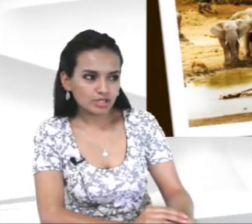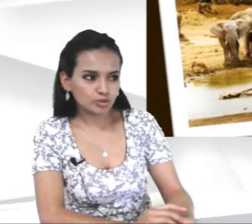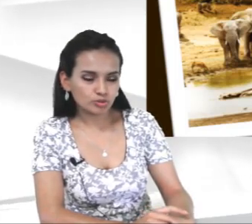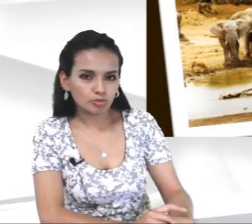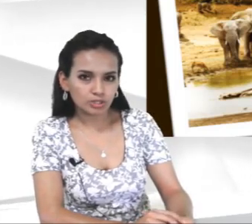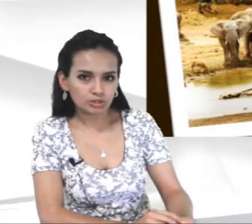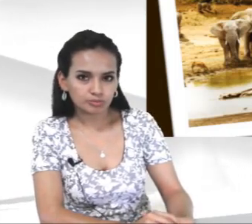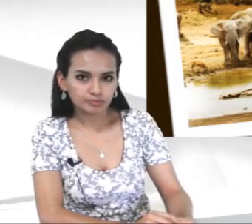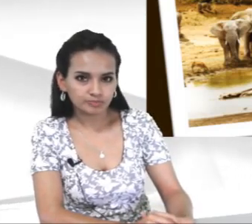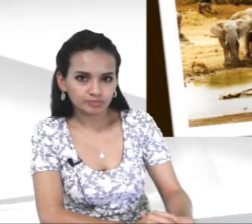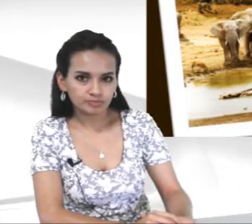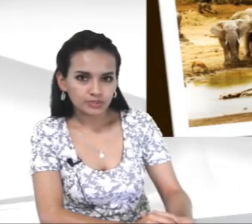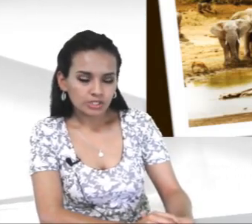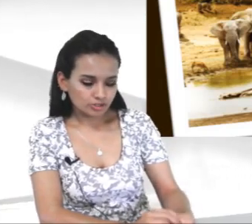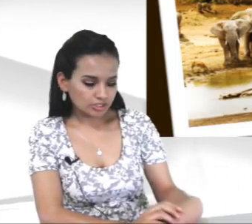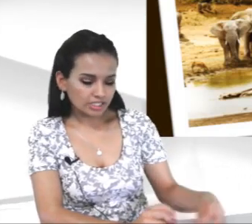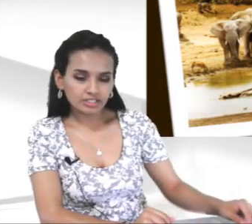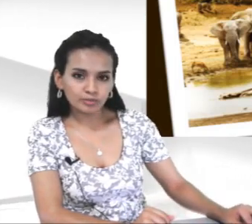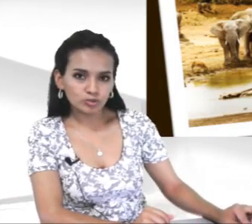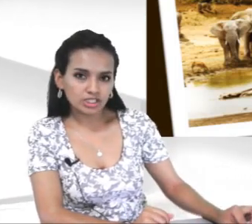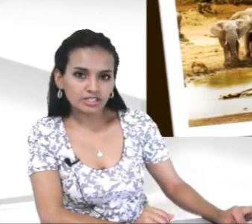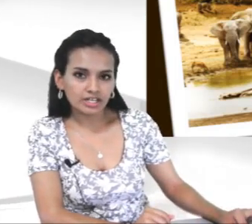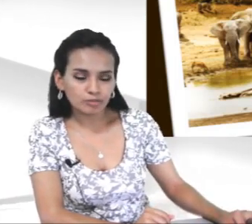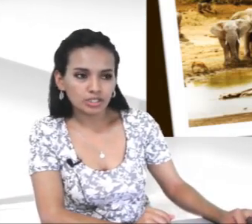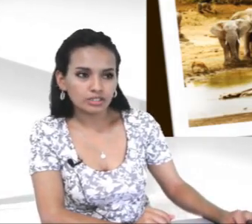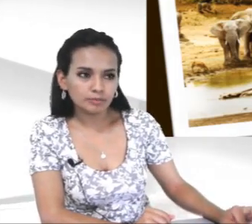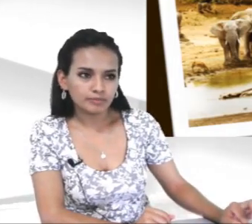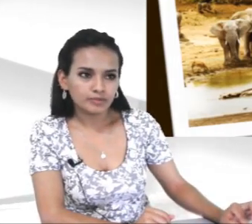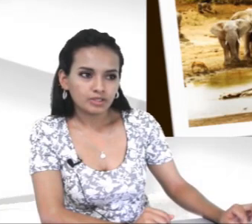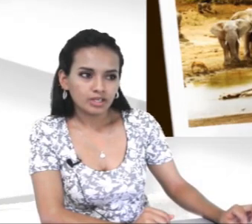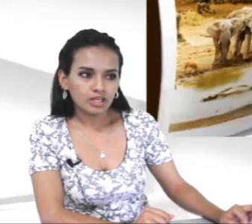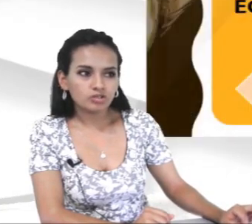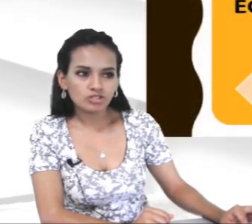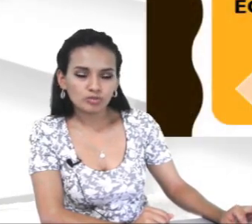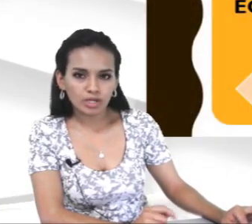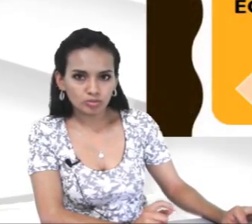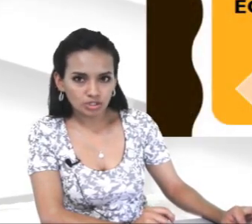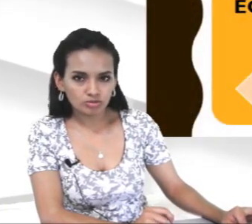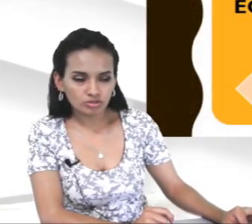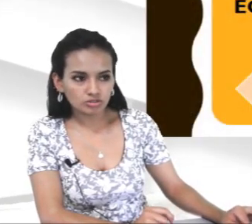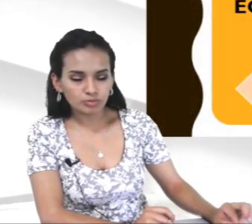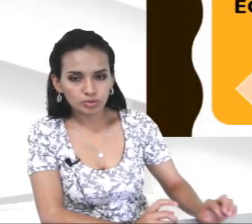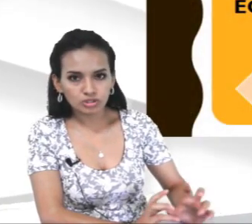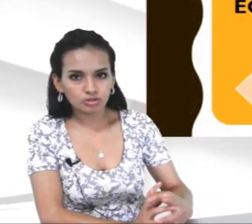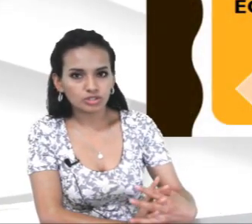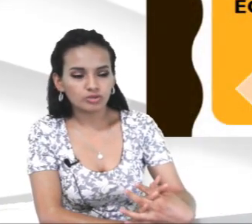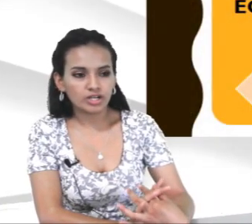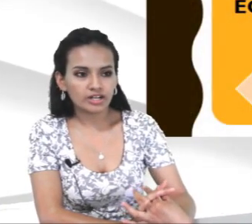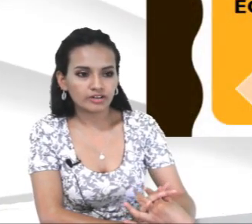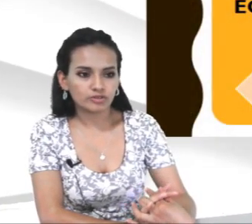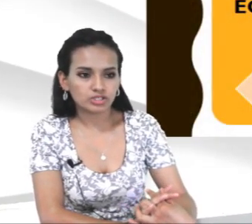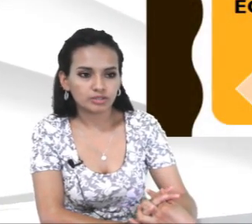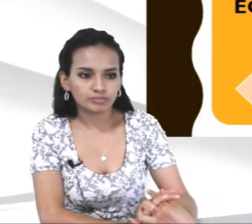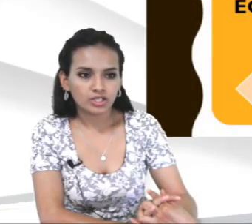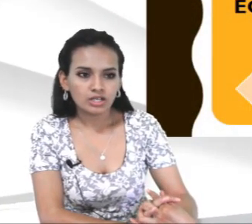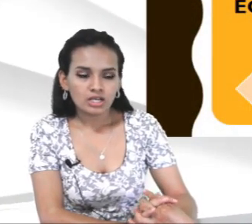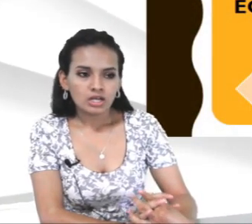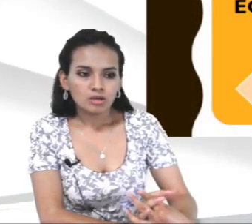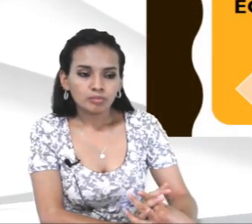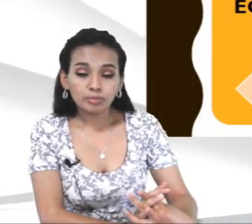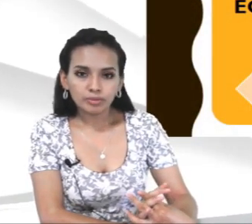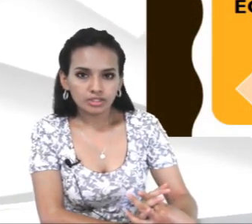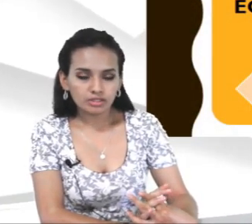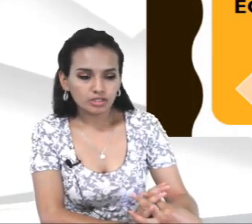pensemos un momento yo sé que tienen muchas ideas en mente entonces veamos algunos conceptos que nos ayudarán a reforzar